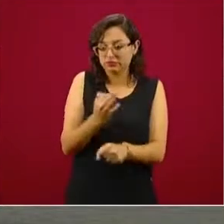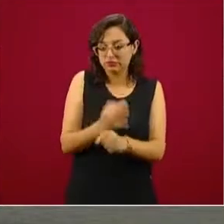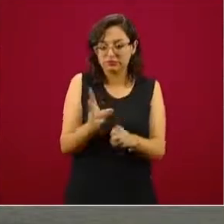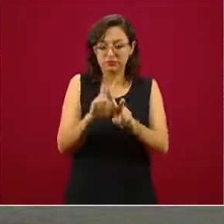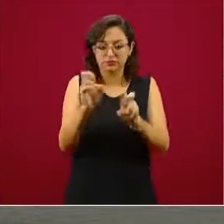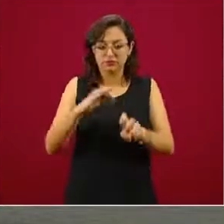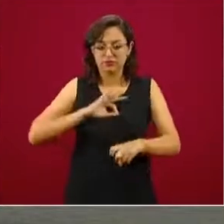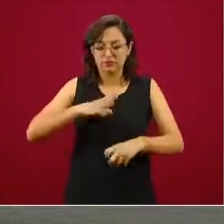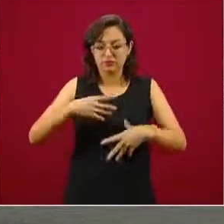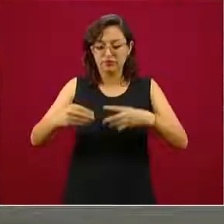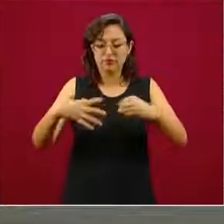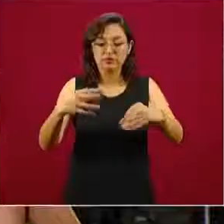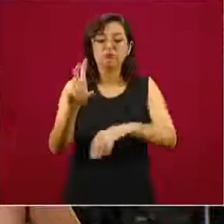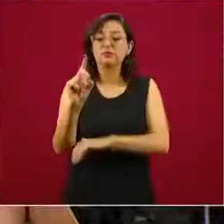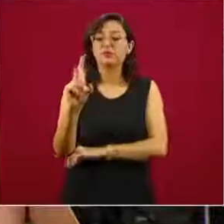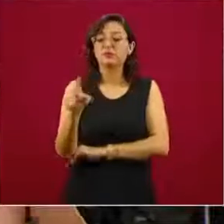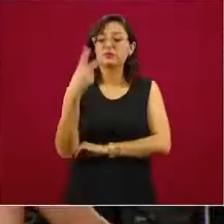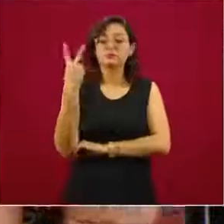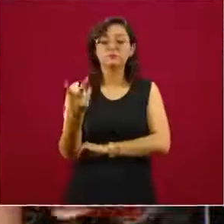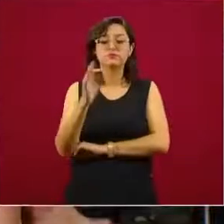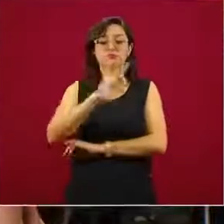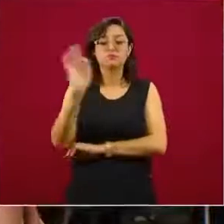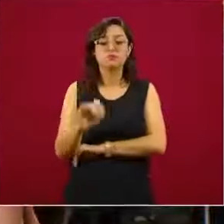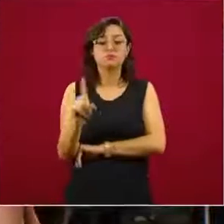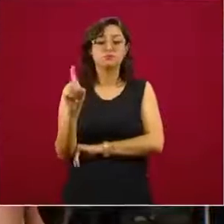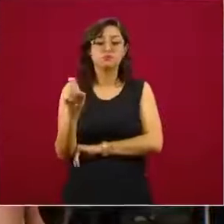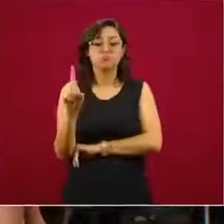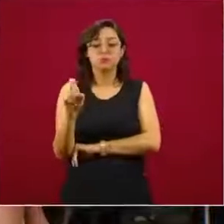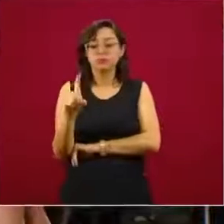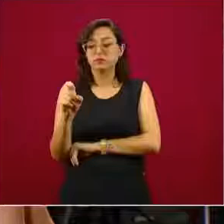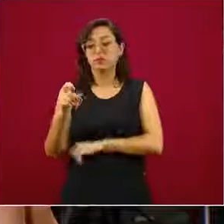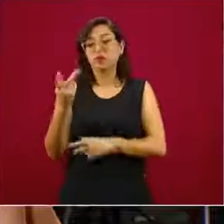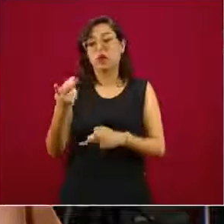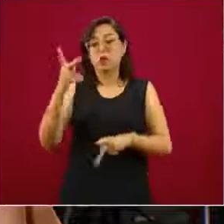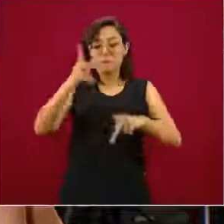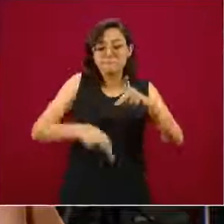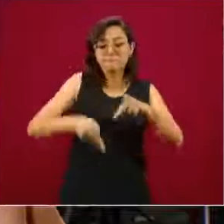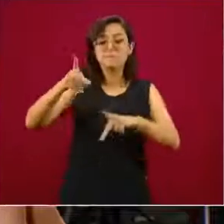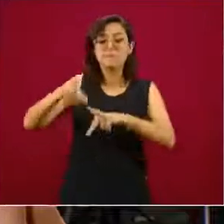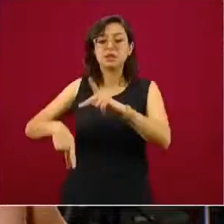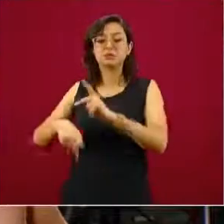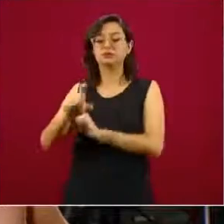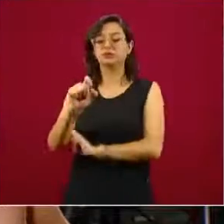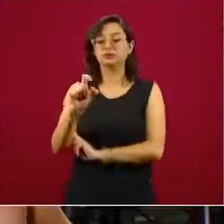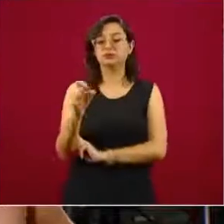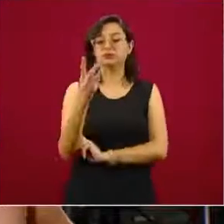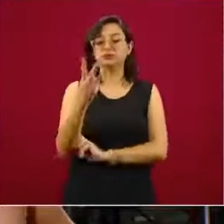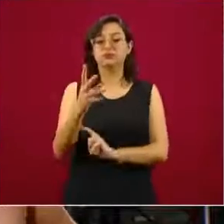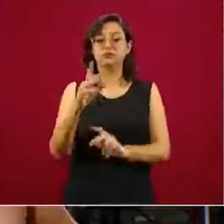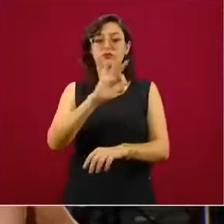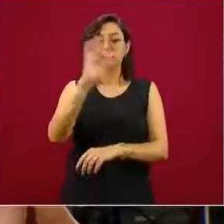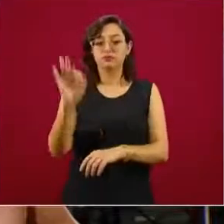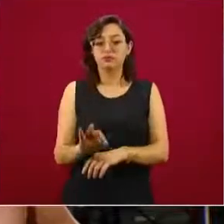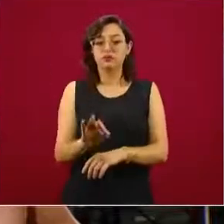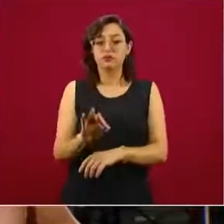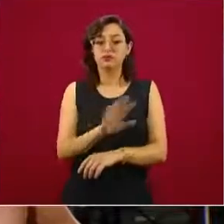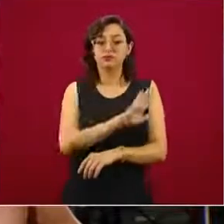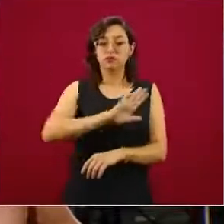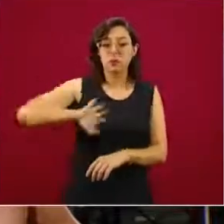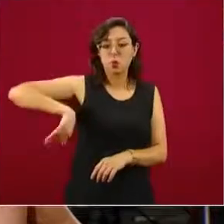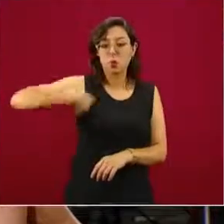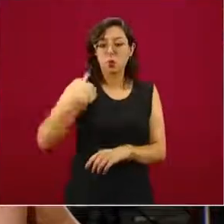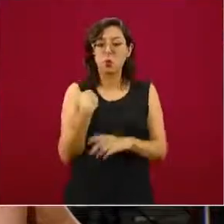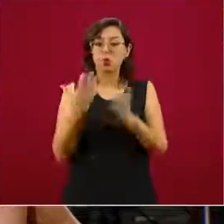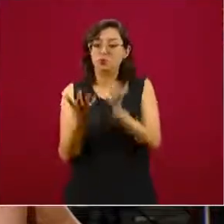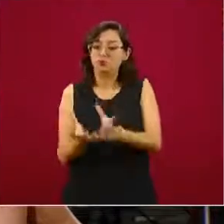pandemia. El 32% de las escuelas tienen agua solamente un par de días y el 23% la almacena en